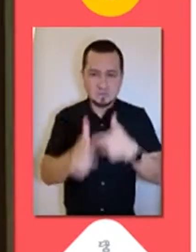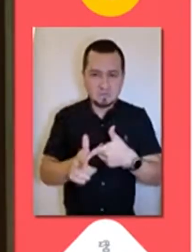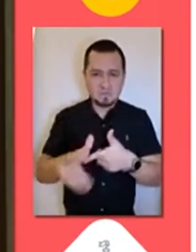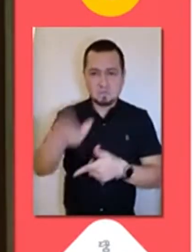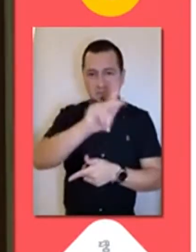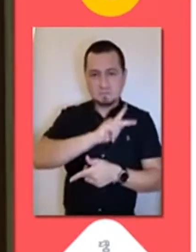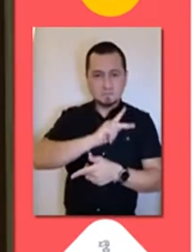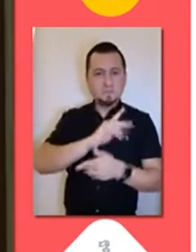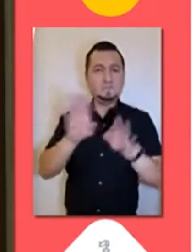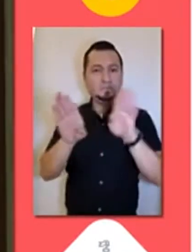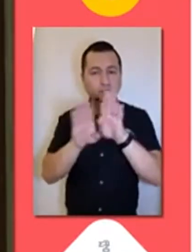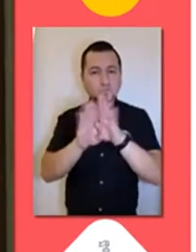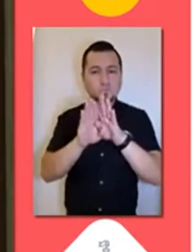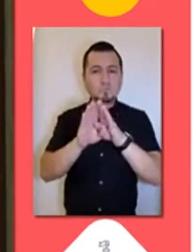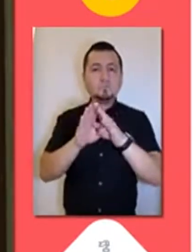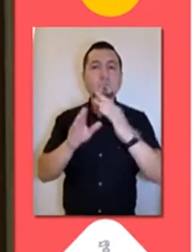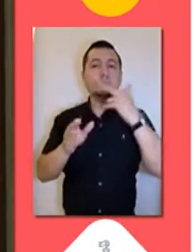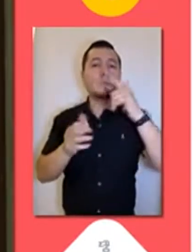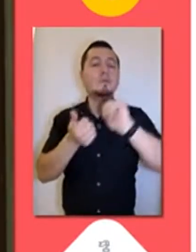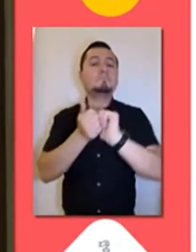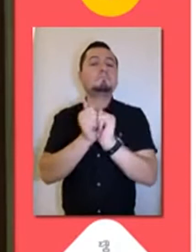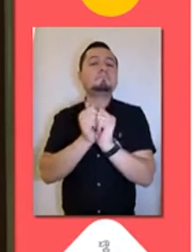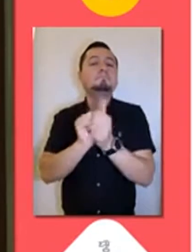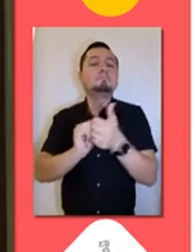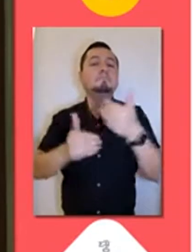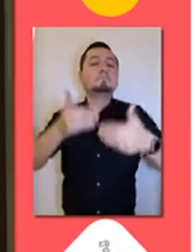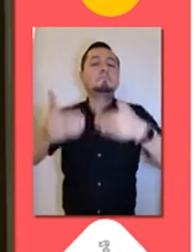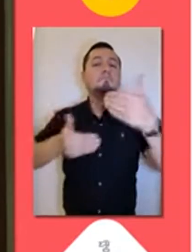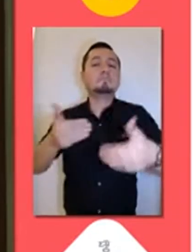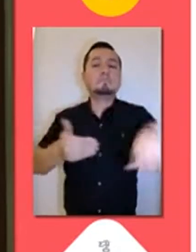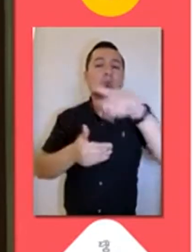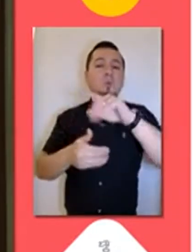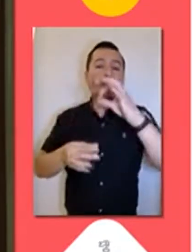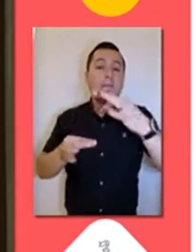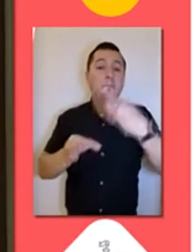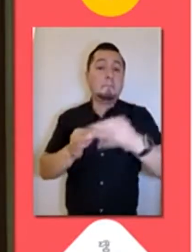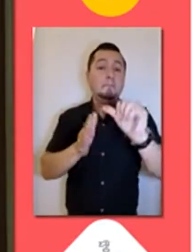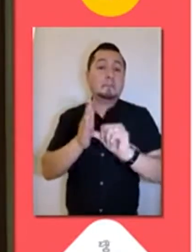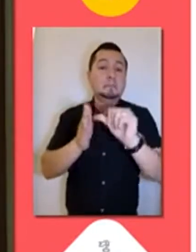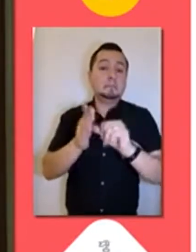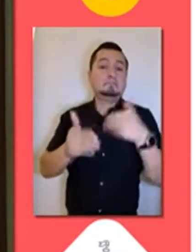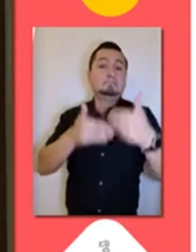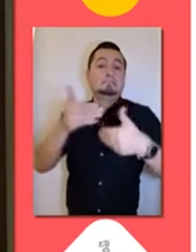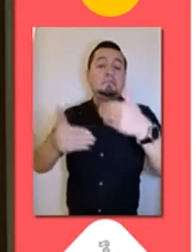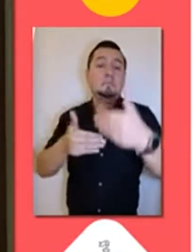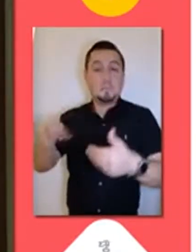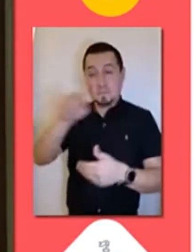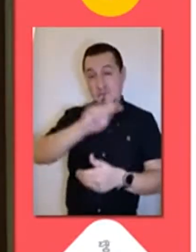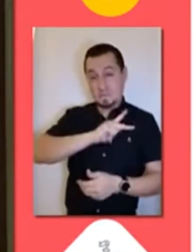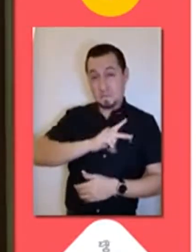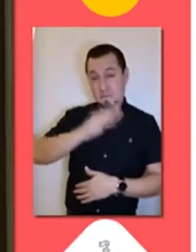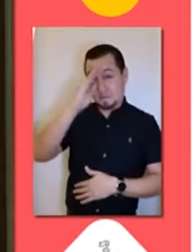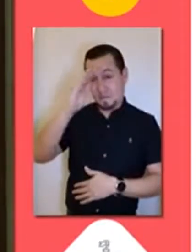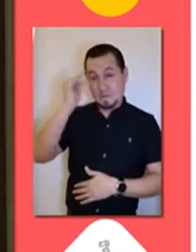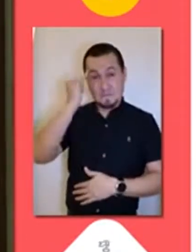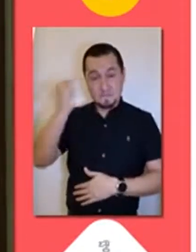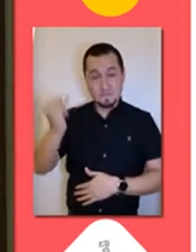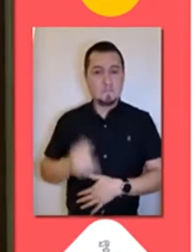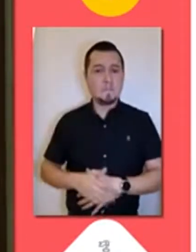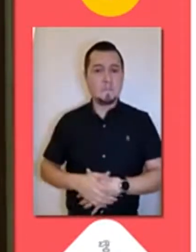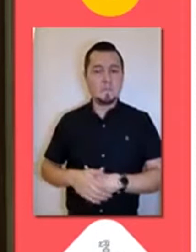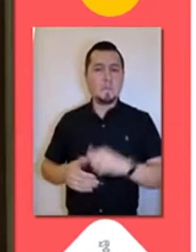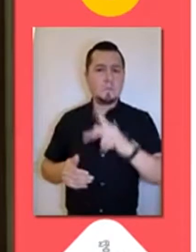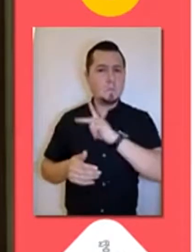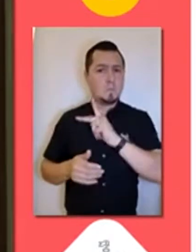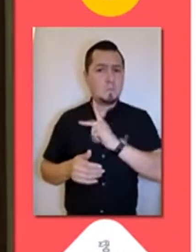ido mejorando y fortaleciendo en los últimos meses. Por lo tanto,